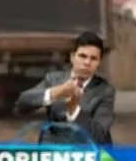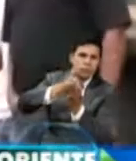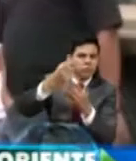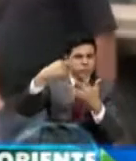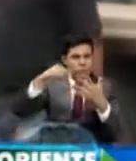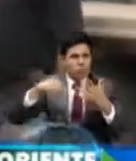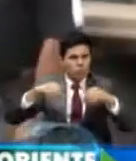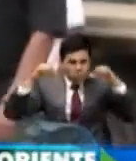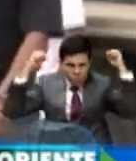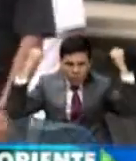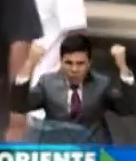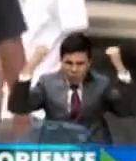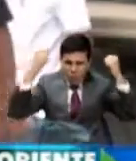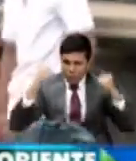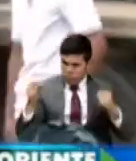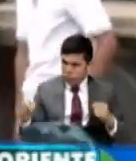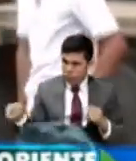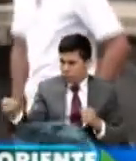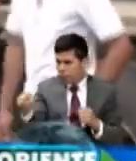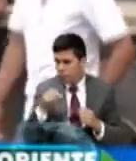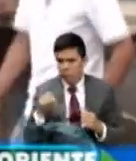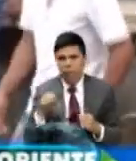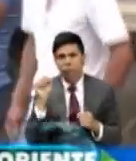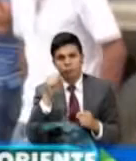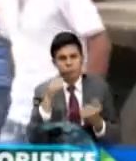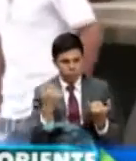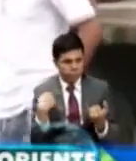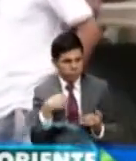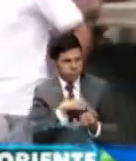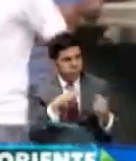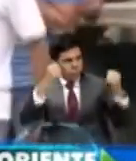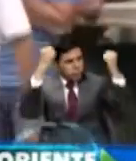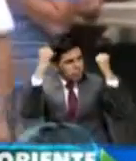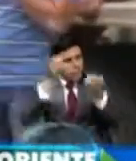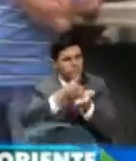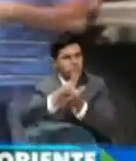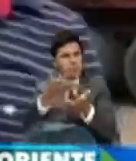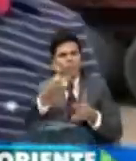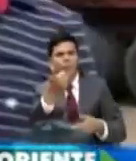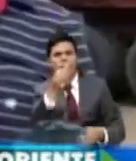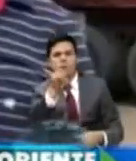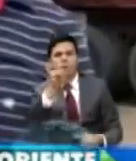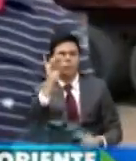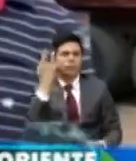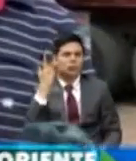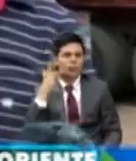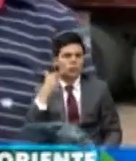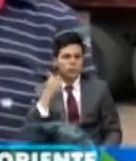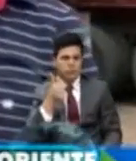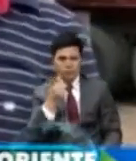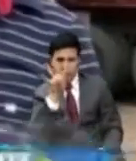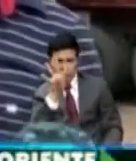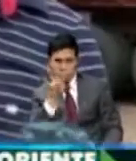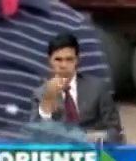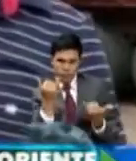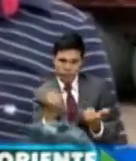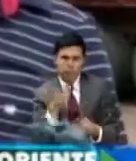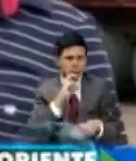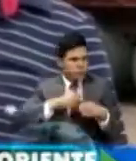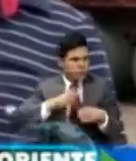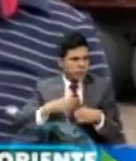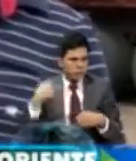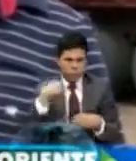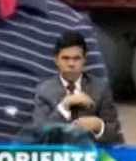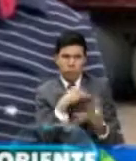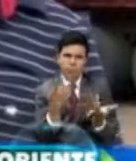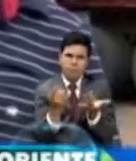pacífica, concentrados? Sí, en esta región del país. O sea, nosotros nos sumamos hace aproximadamente 14 días, porque se estaba esperando que cada